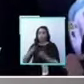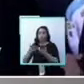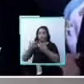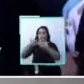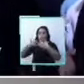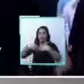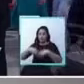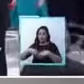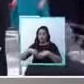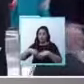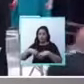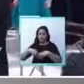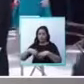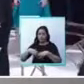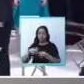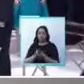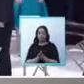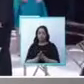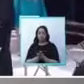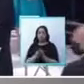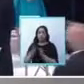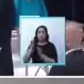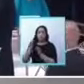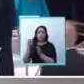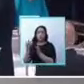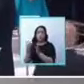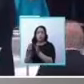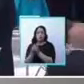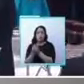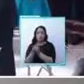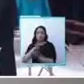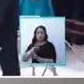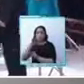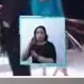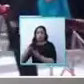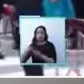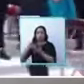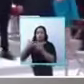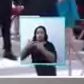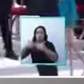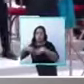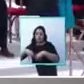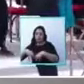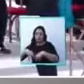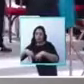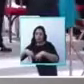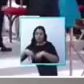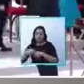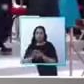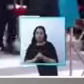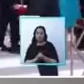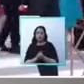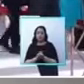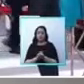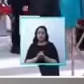del Partido Libertad y Refundación vienen de una tradición política del liberalismo, y algunos, ¿verdad?, con militancia de izquierda, que son,